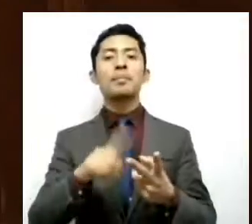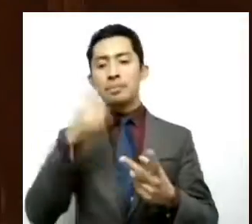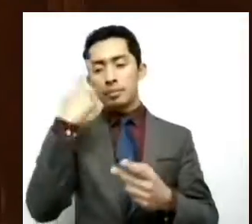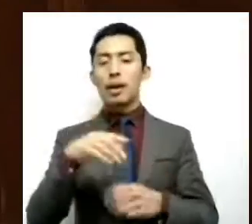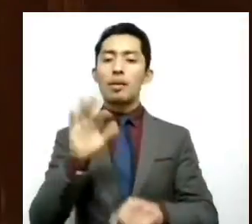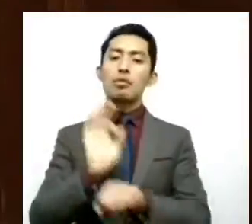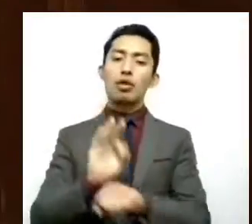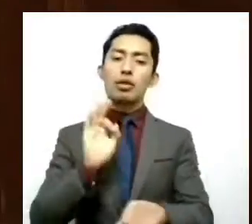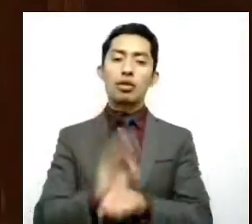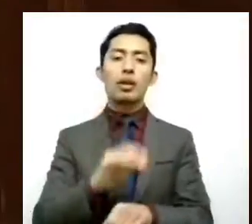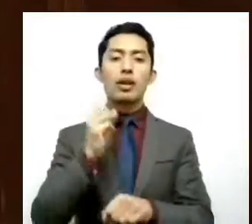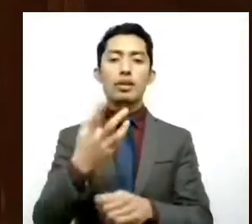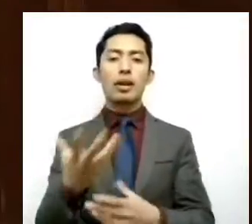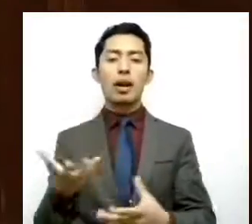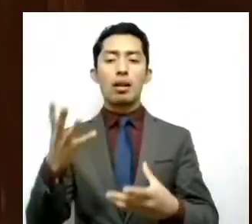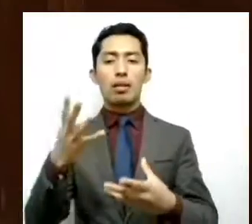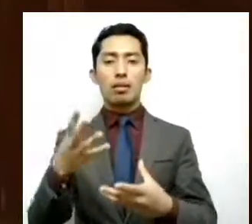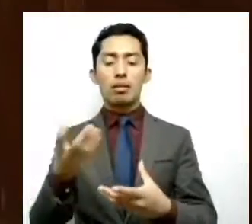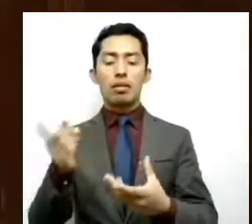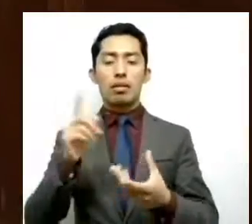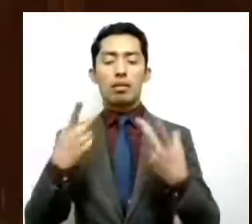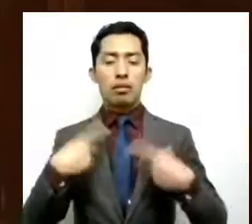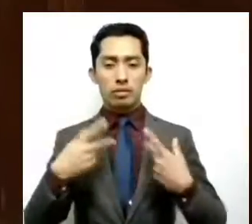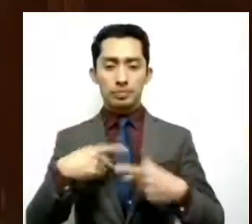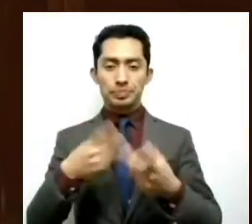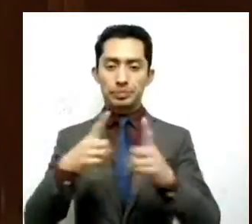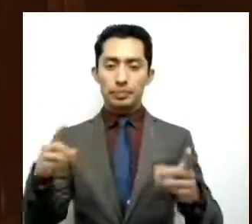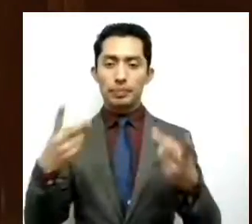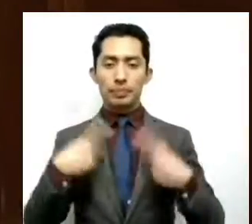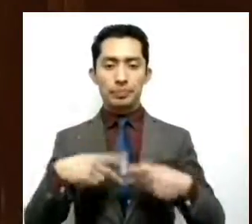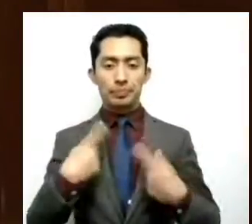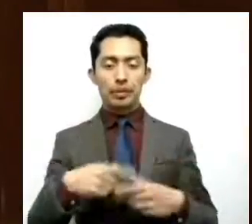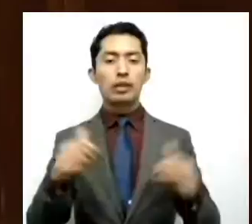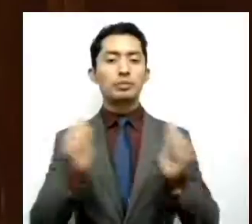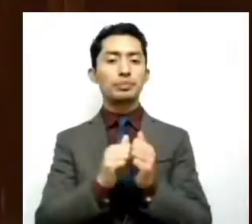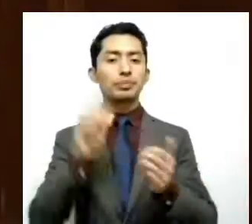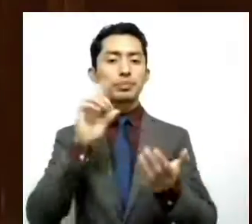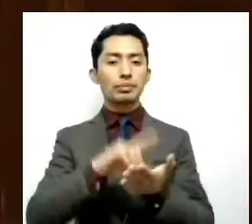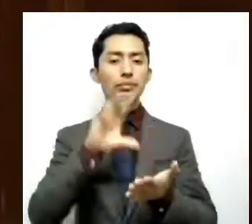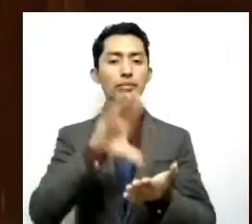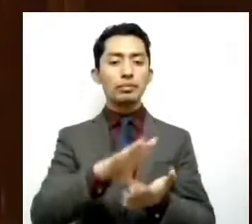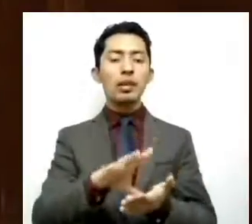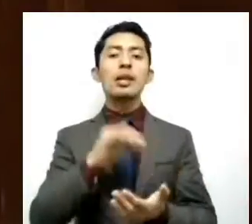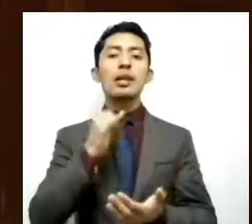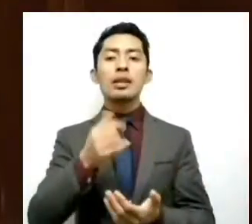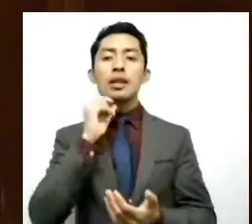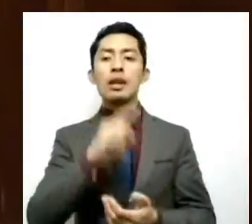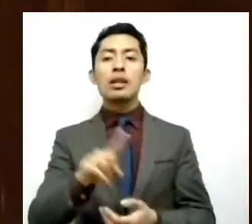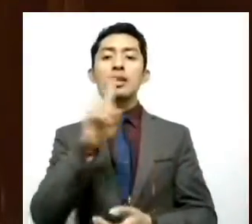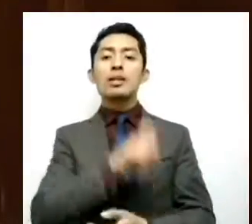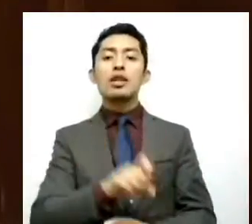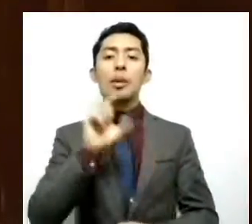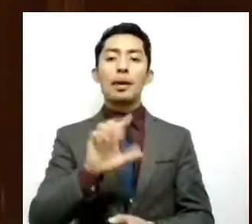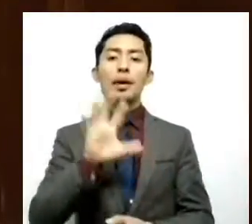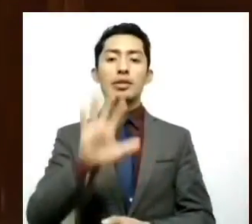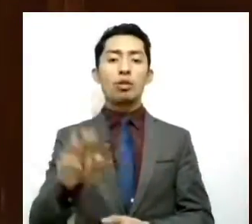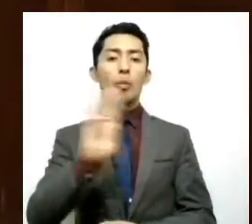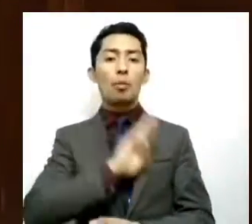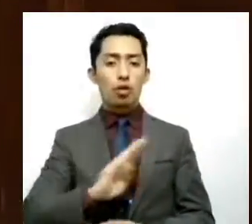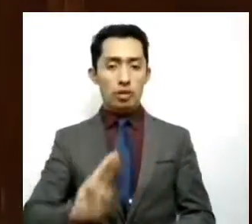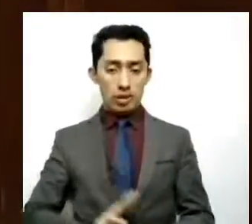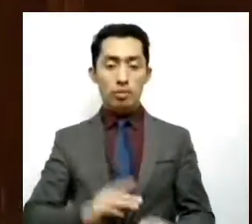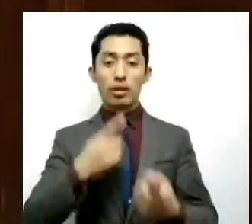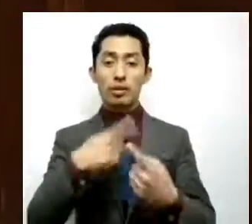e Integración y Desarrollo de las Personas con Discapacidad y a los 125 ayuntamientos